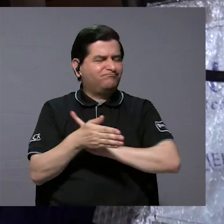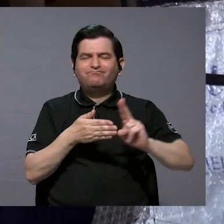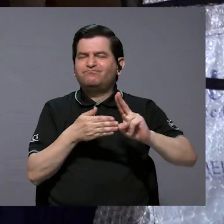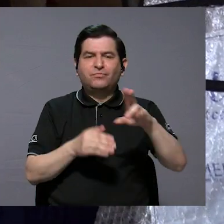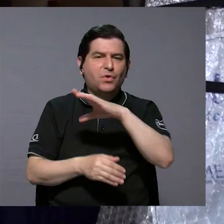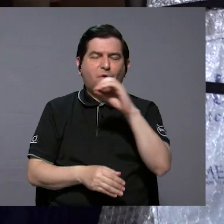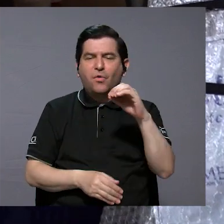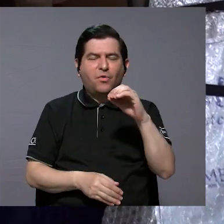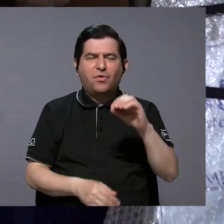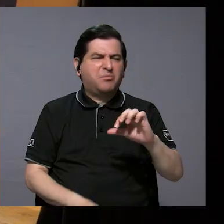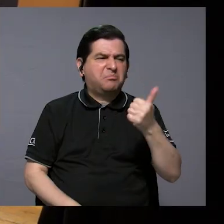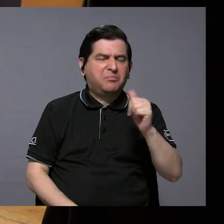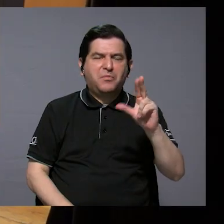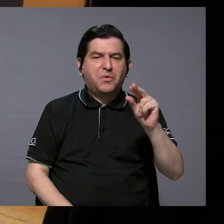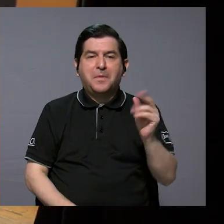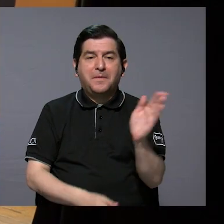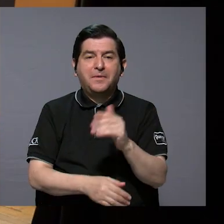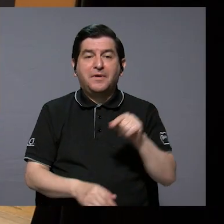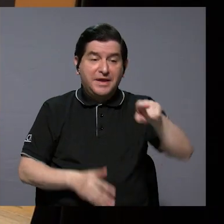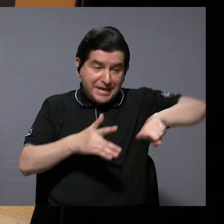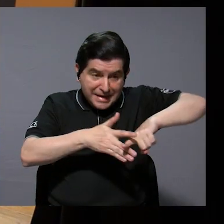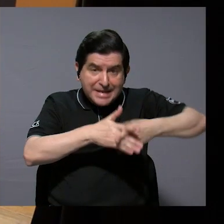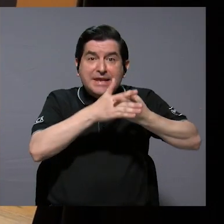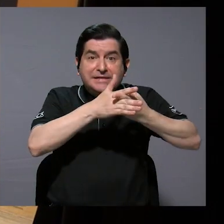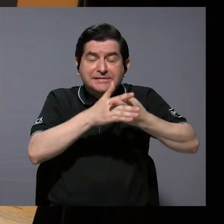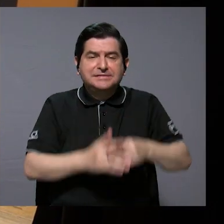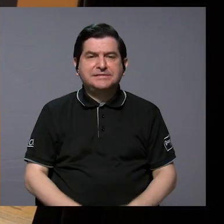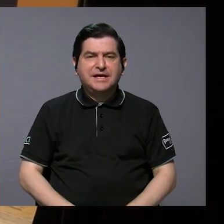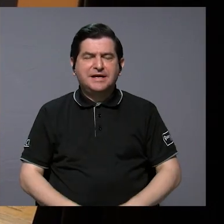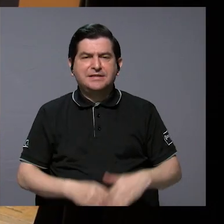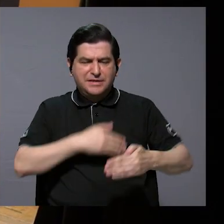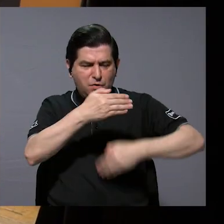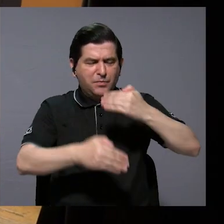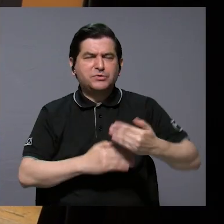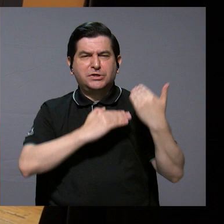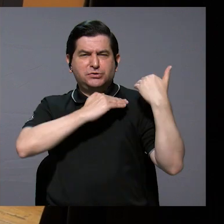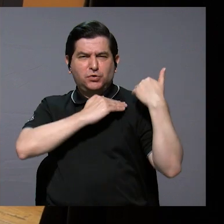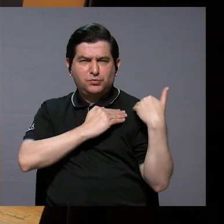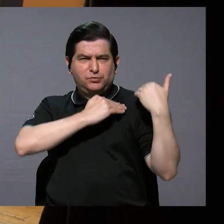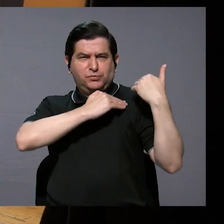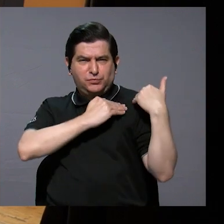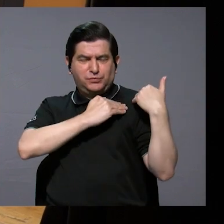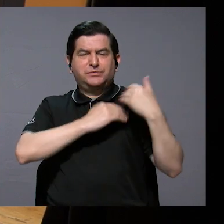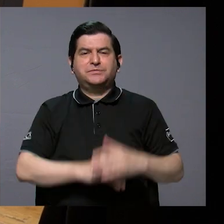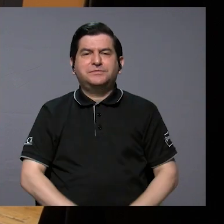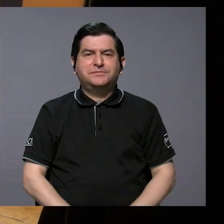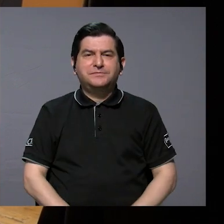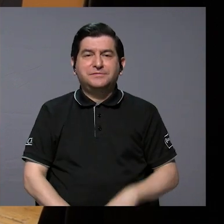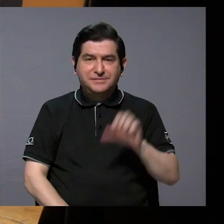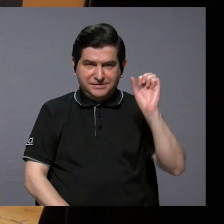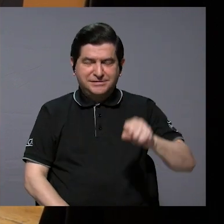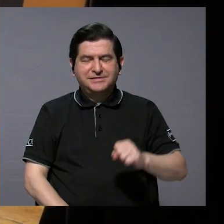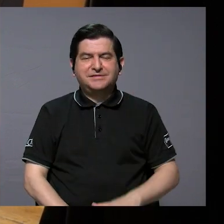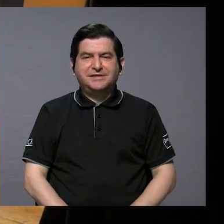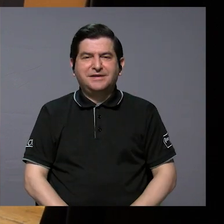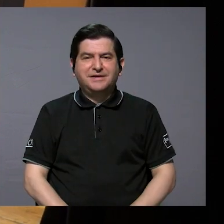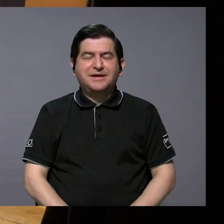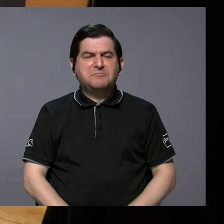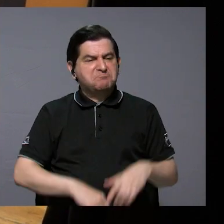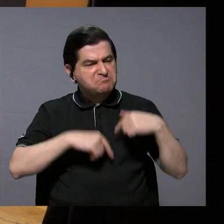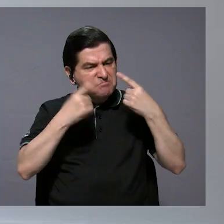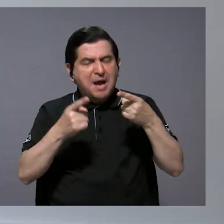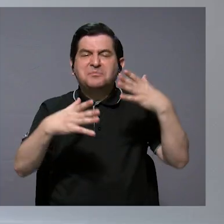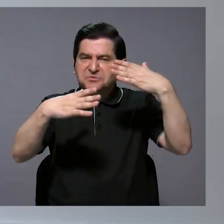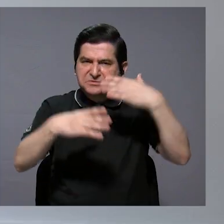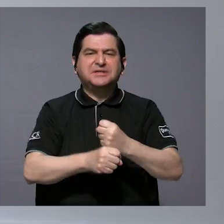a la academia, sino que parte de una resistencia también, ¿no? Como una